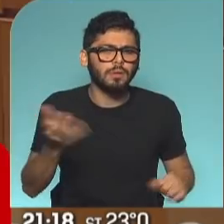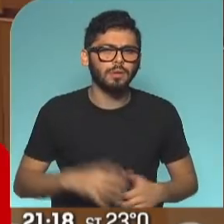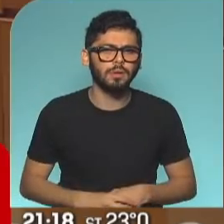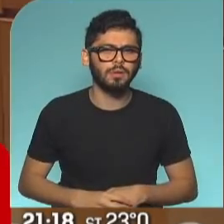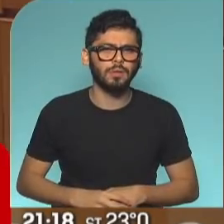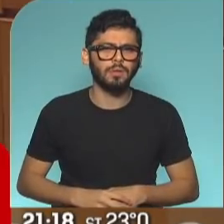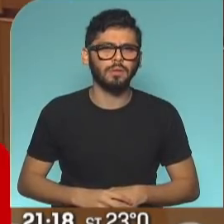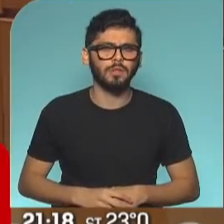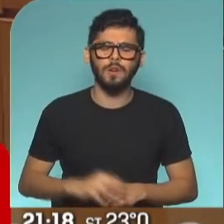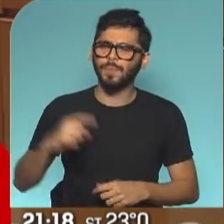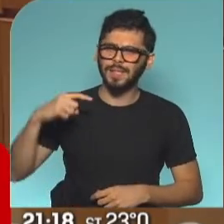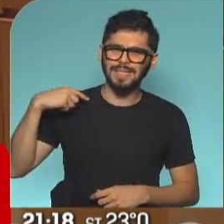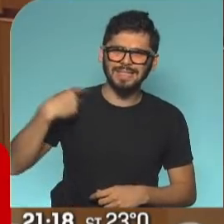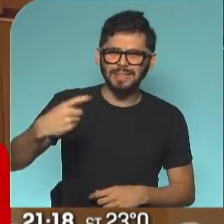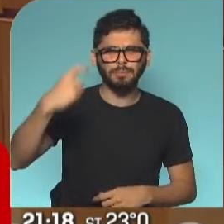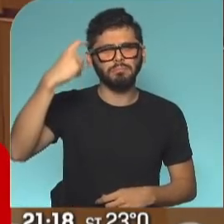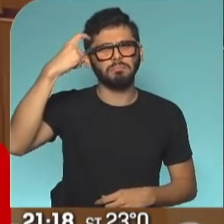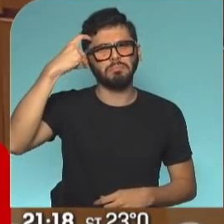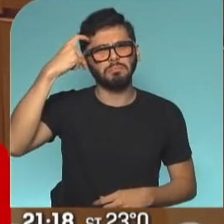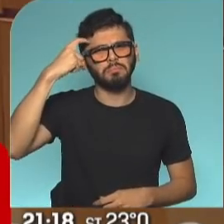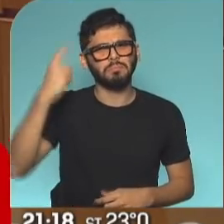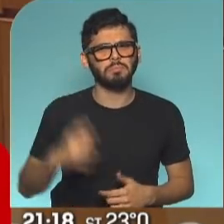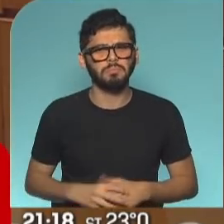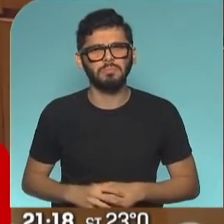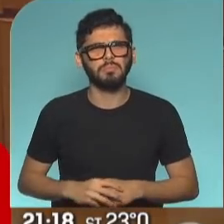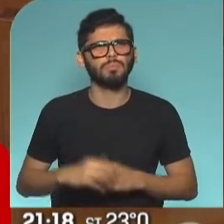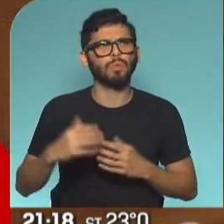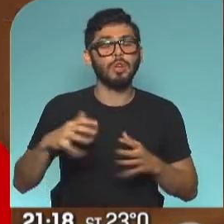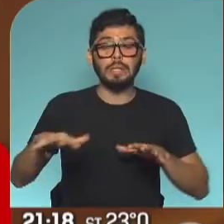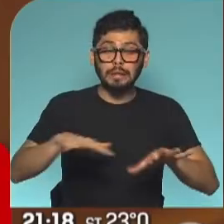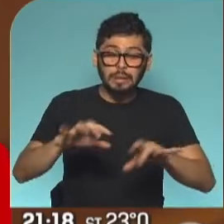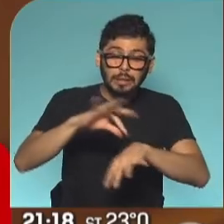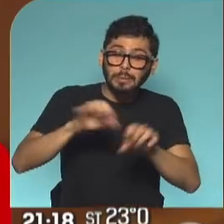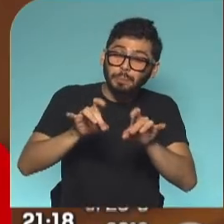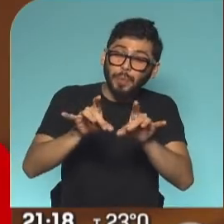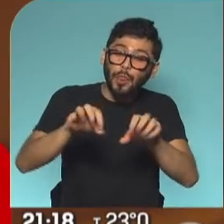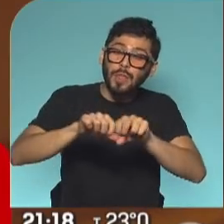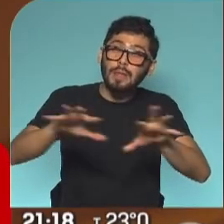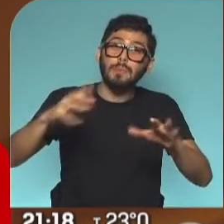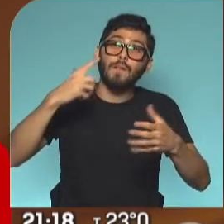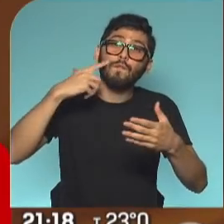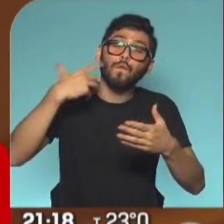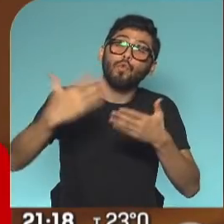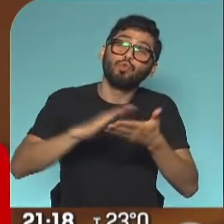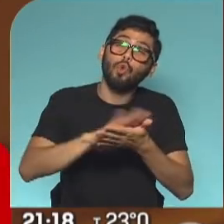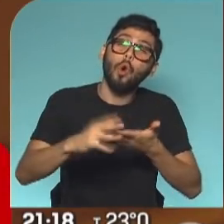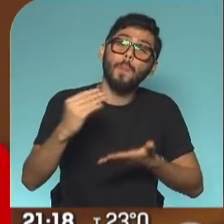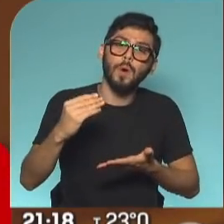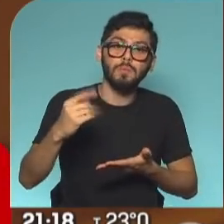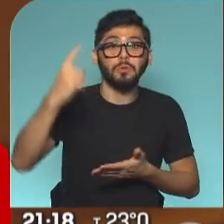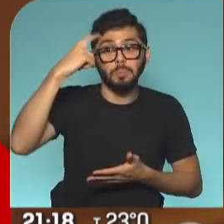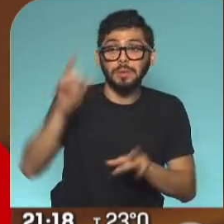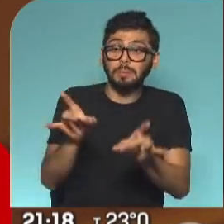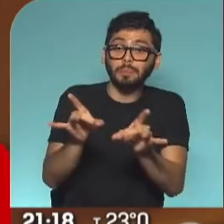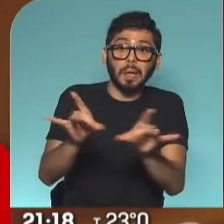Yo siempre me preguntaba ¿cómo saldremos de esta pandemia? Yo creía que la pandemia nos iba a hacer